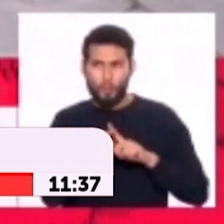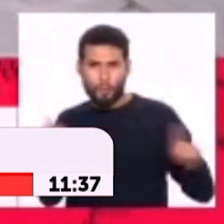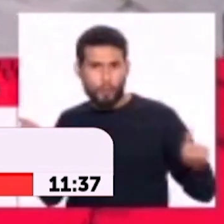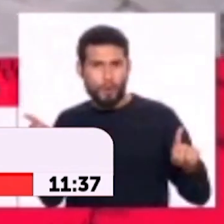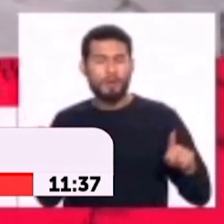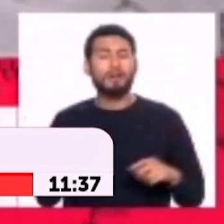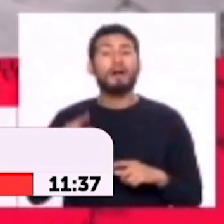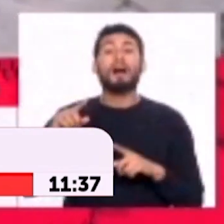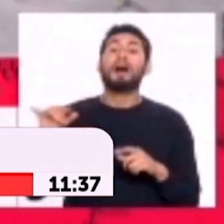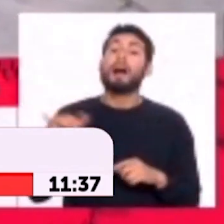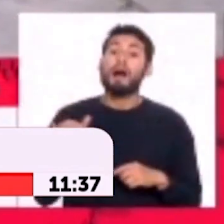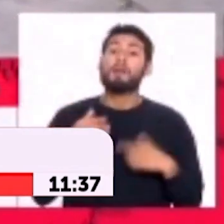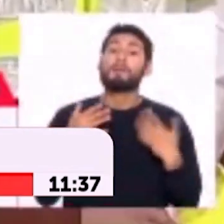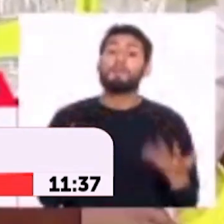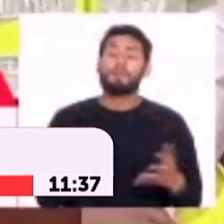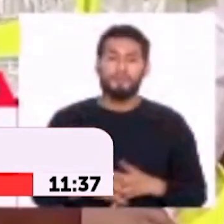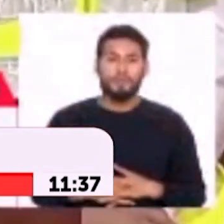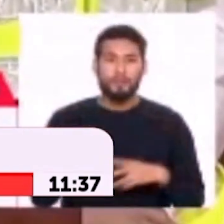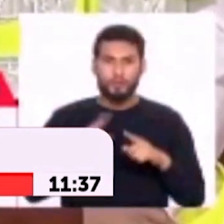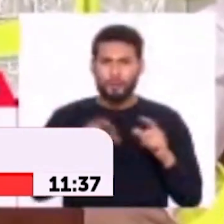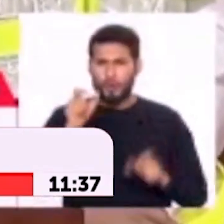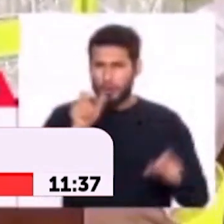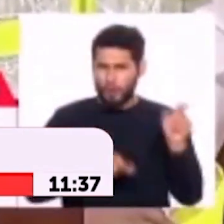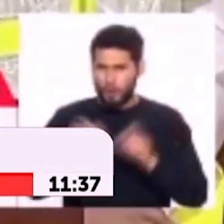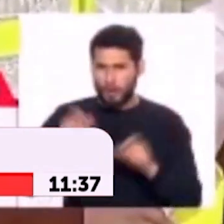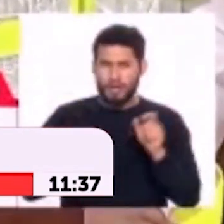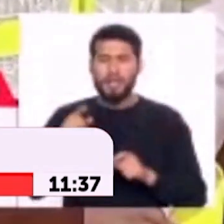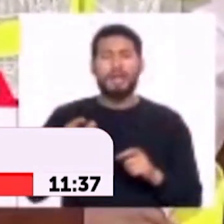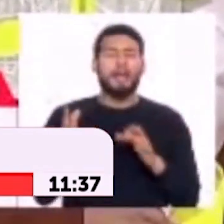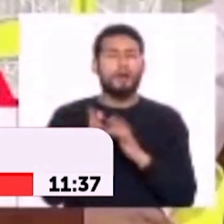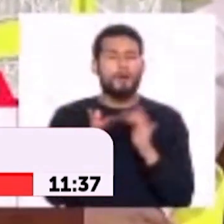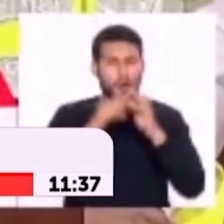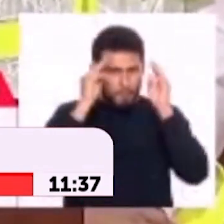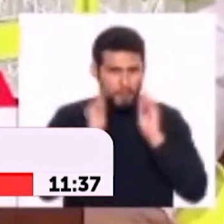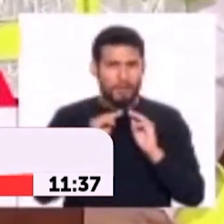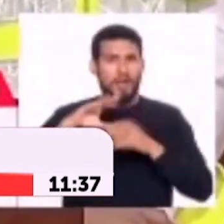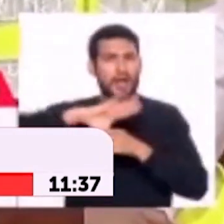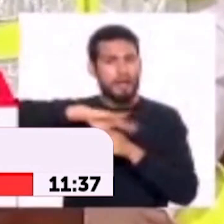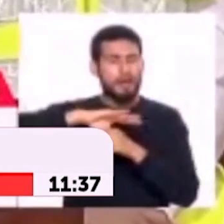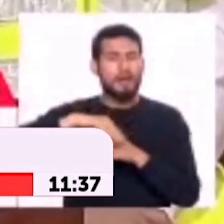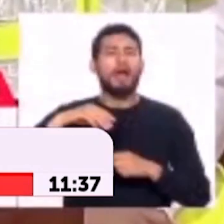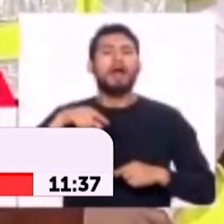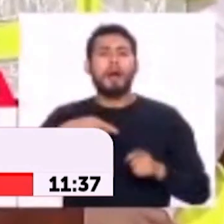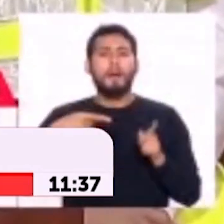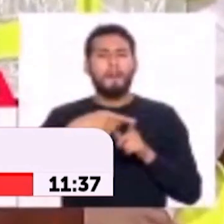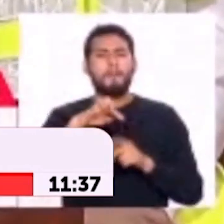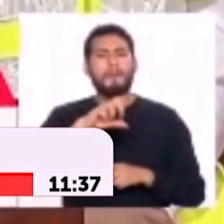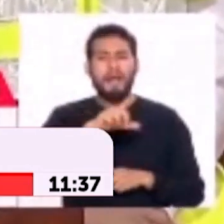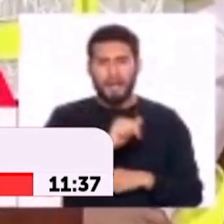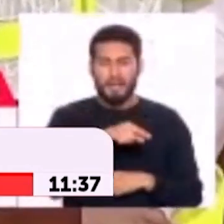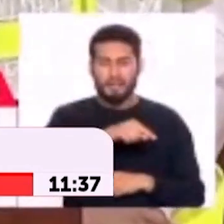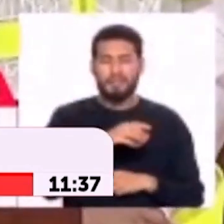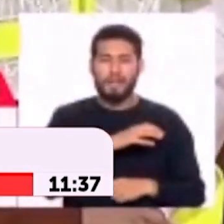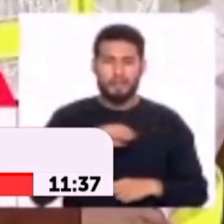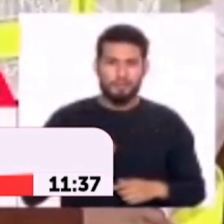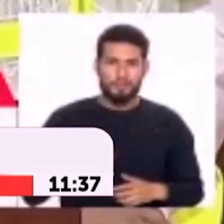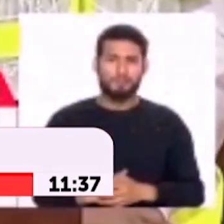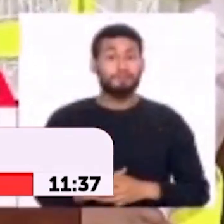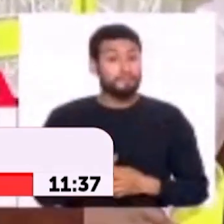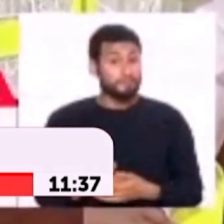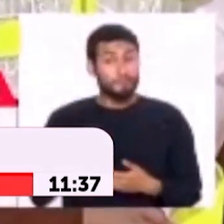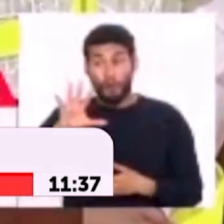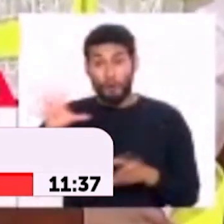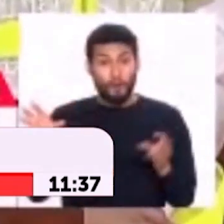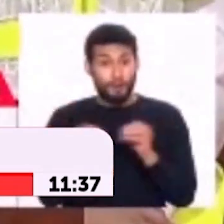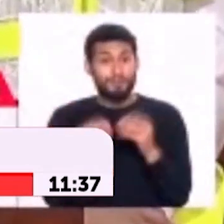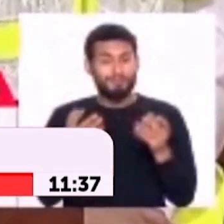se beneficiarán los habitantes de Jesús María, San Miguel y La Perla. Por todo esto,